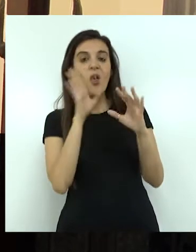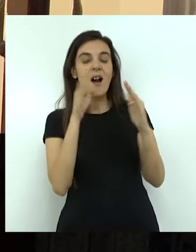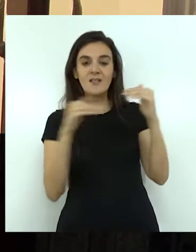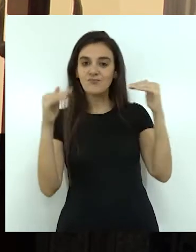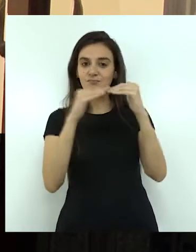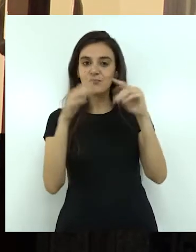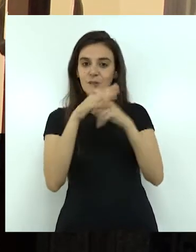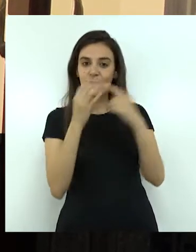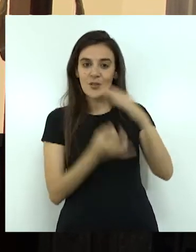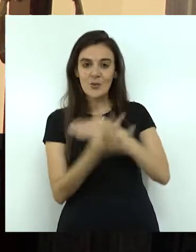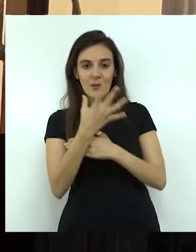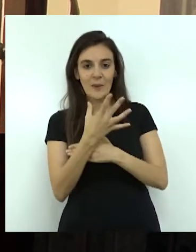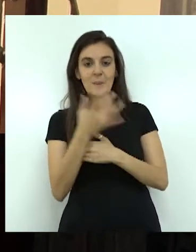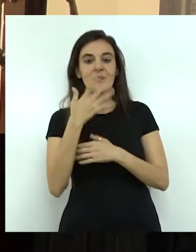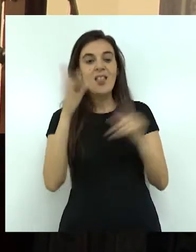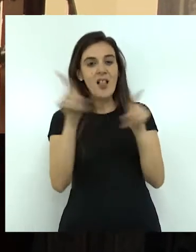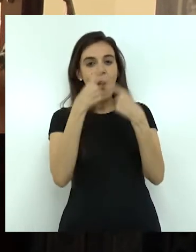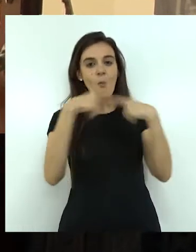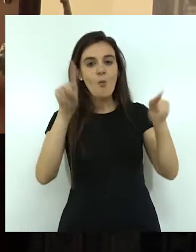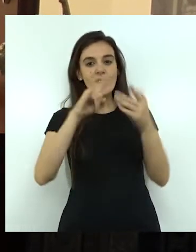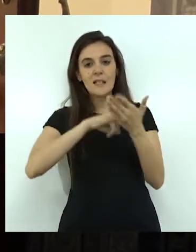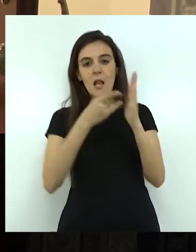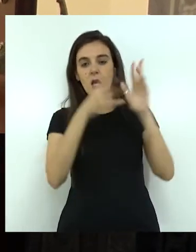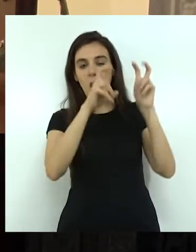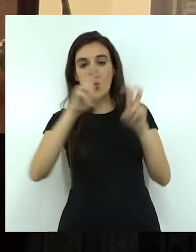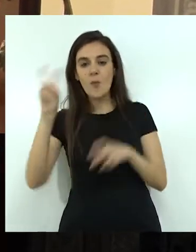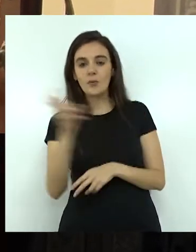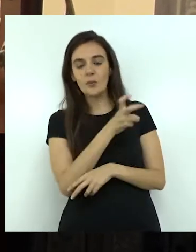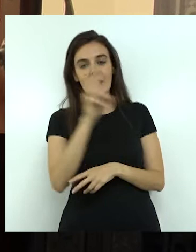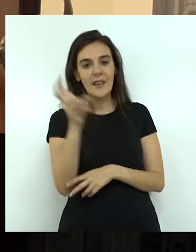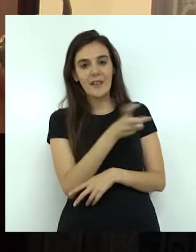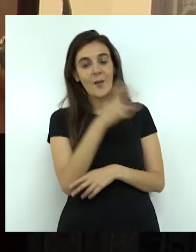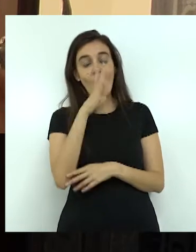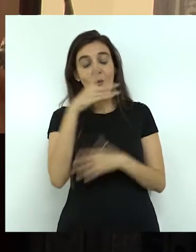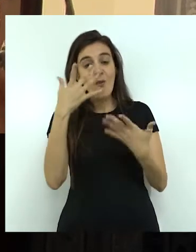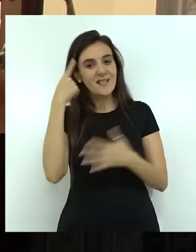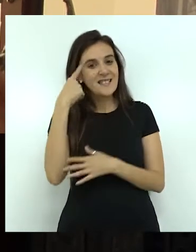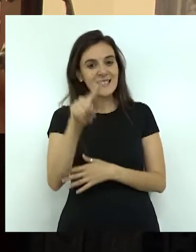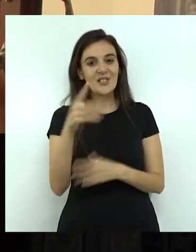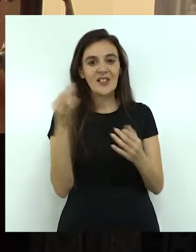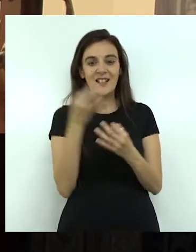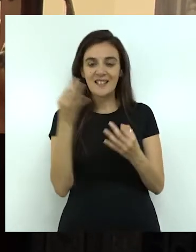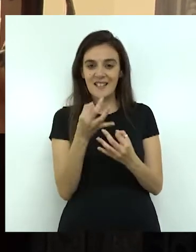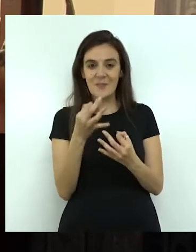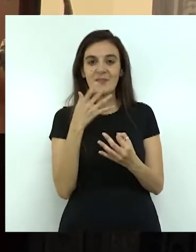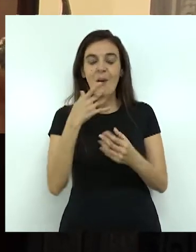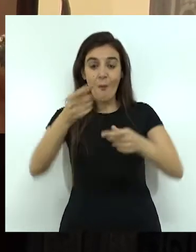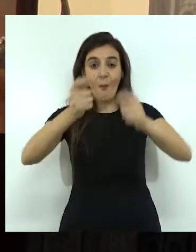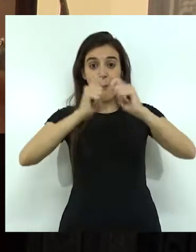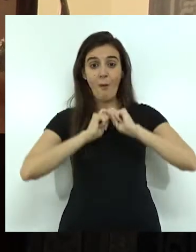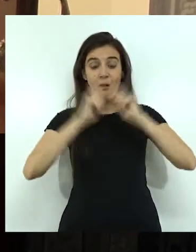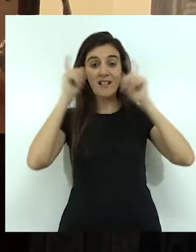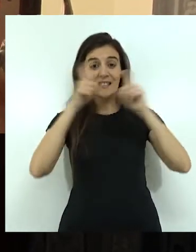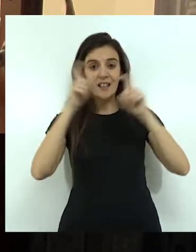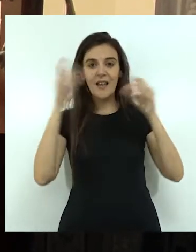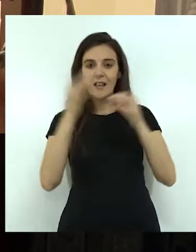que iban surgiendo desde la música a las nuevas tecnologías etcétera etcétera porque como ya digo es lo que me han aportado a intentar